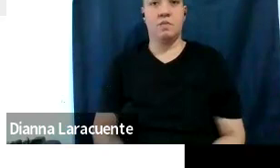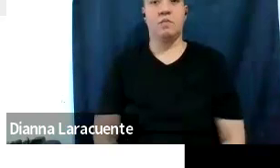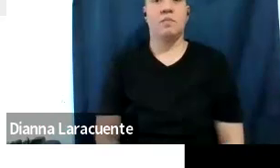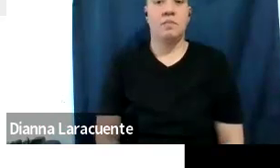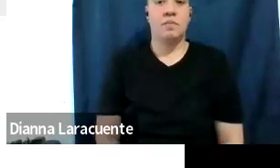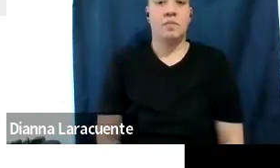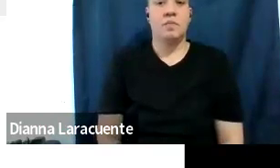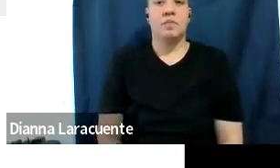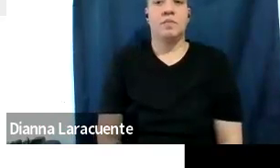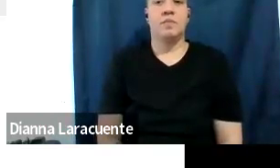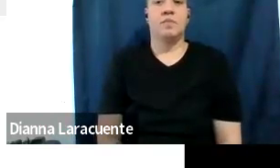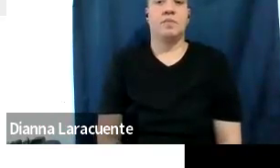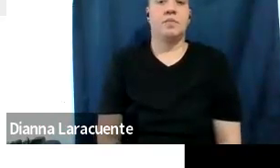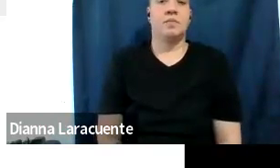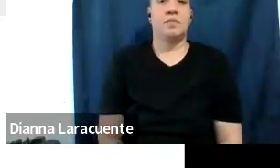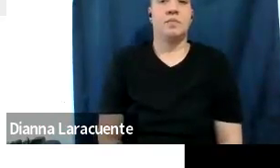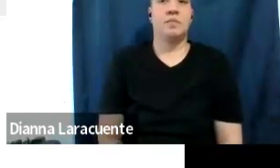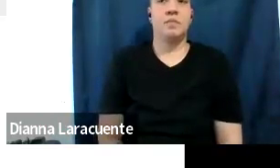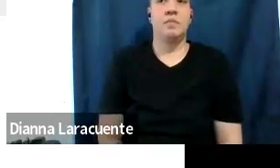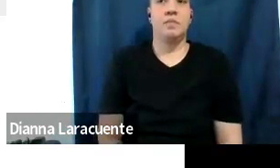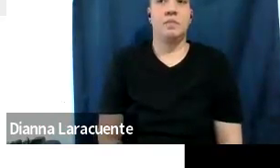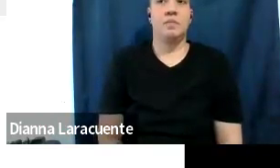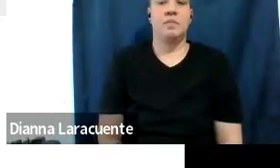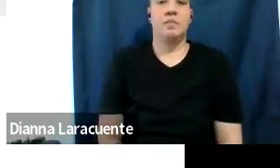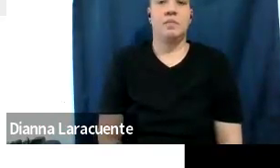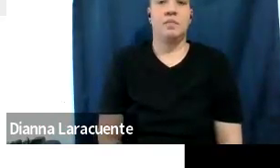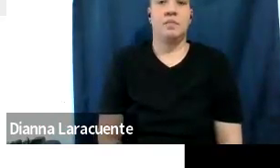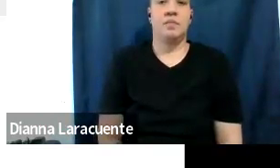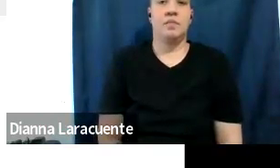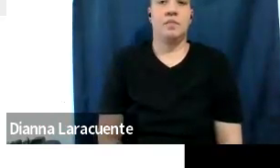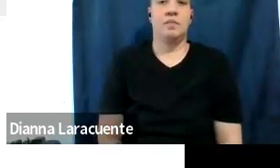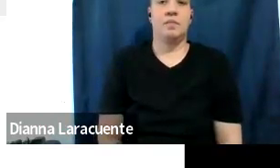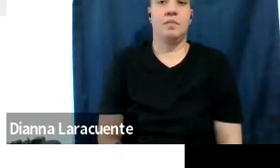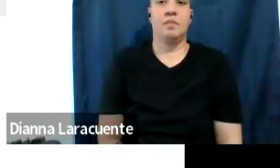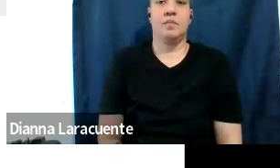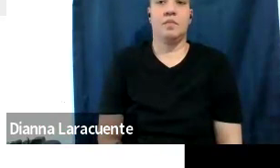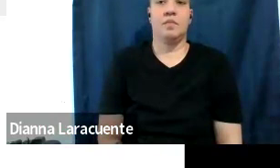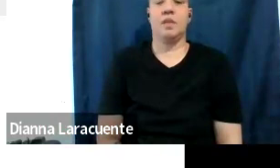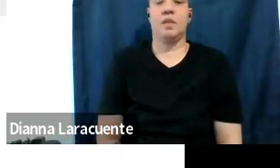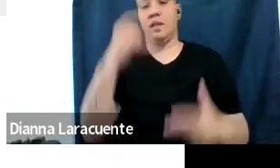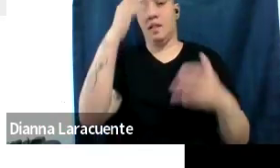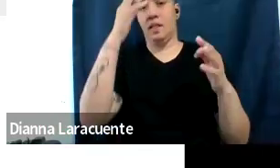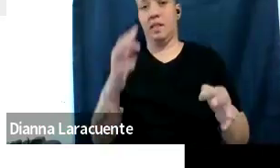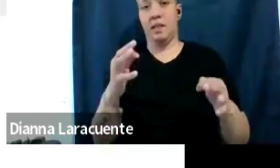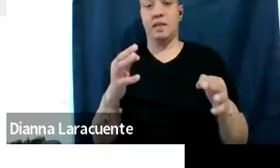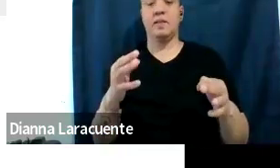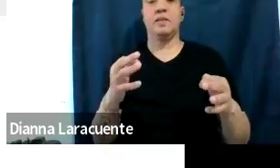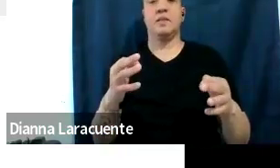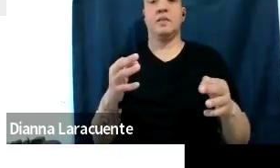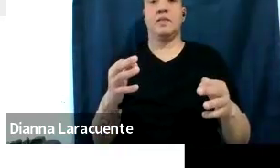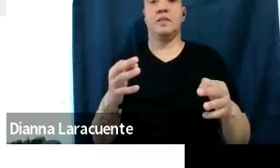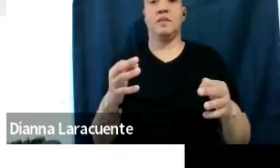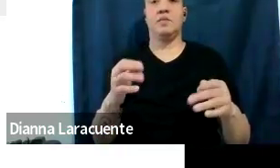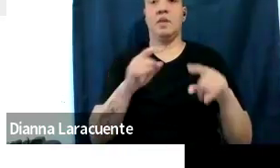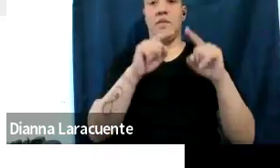Y entonces, ¿qué pasa? Él decide, en un momento dado, inclusive antes de esto, él